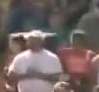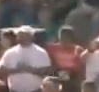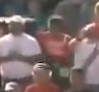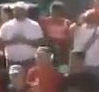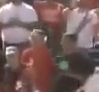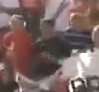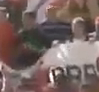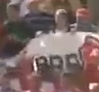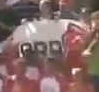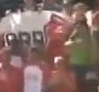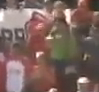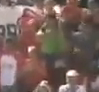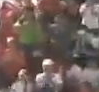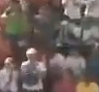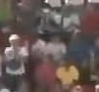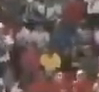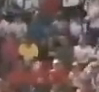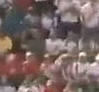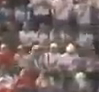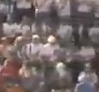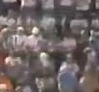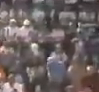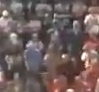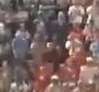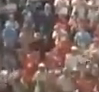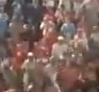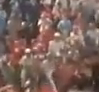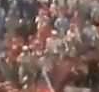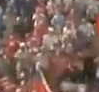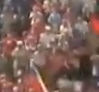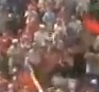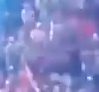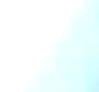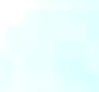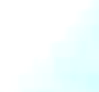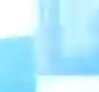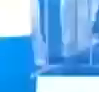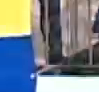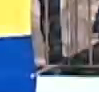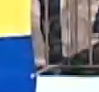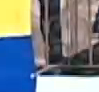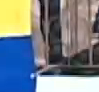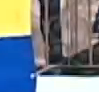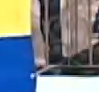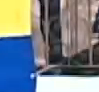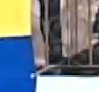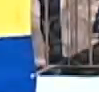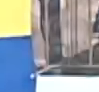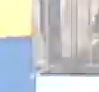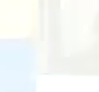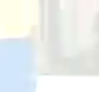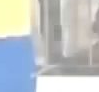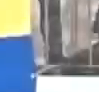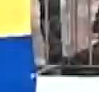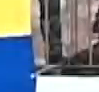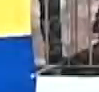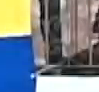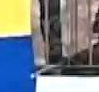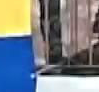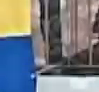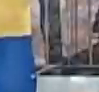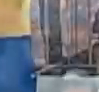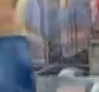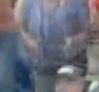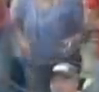un gobierno títere a sus intereses en la República Bolivariana de Venezuela. ¿Y quién eligió